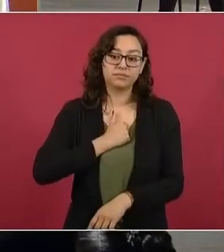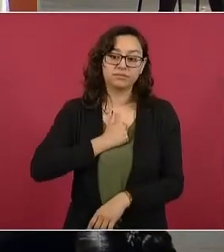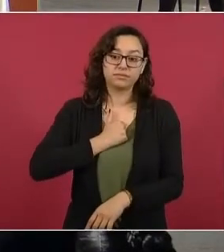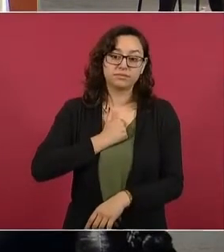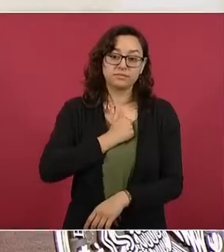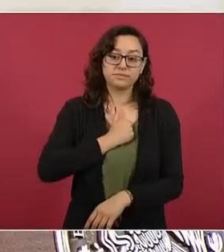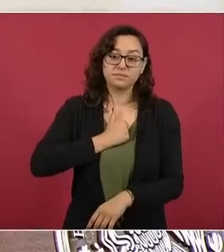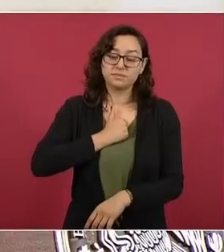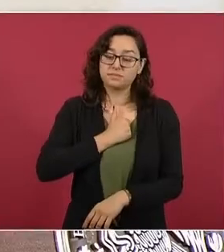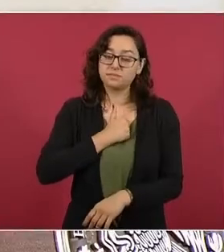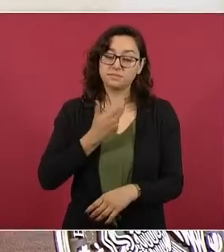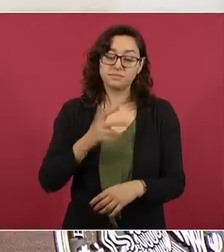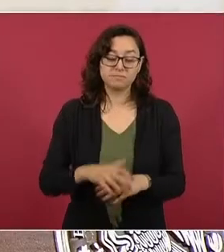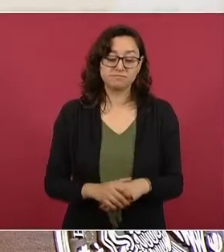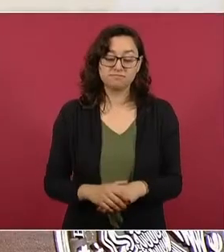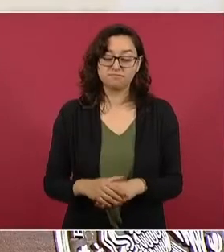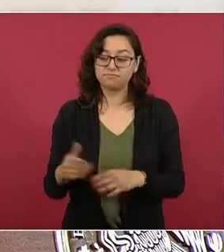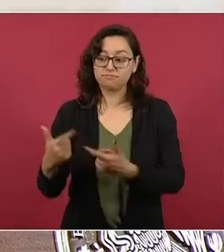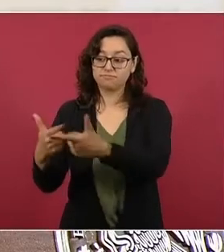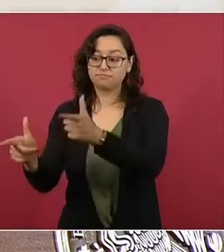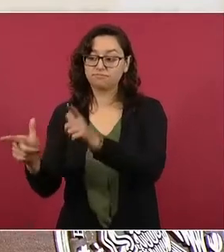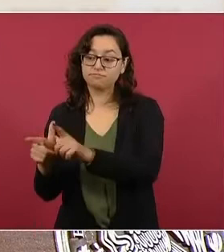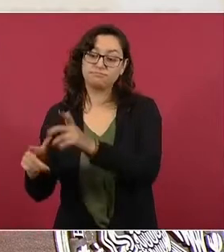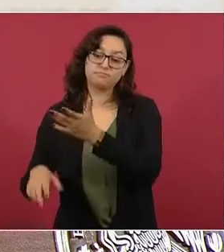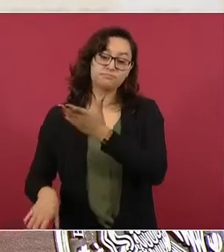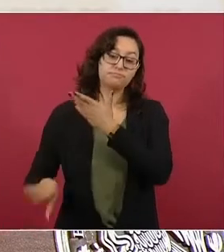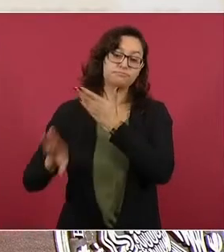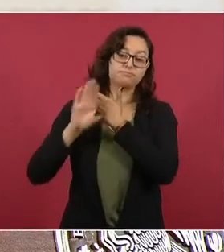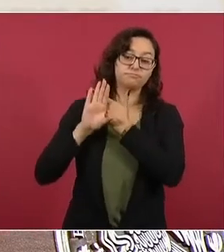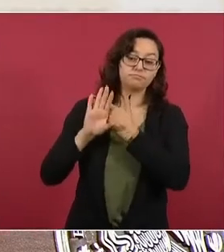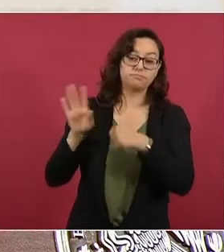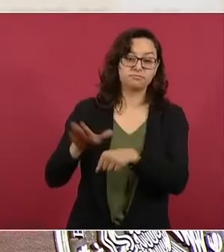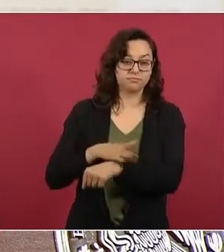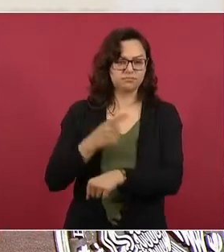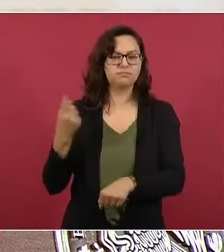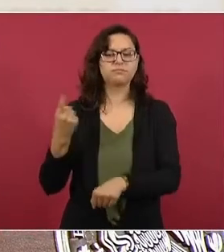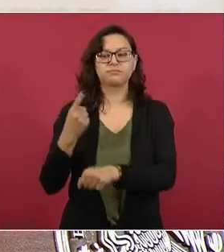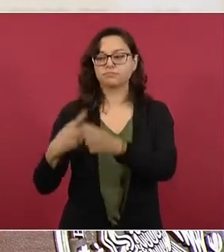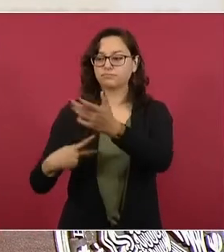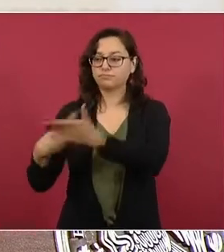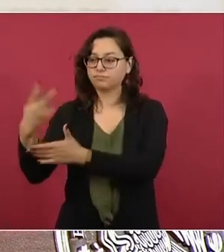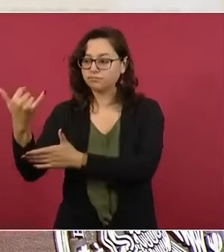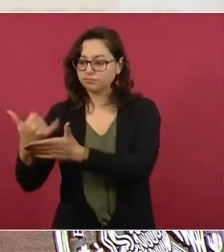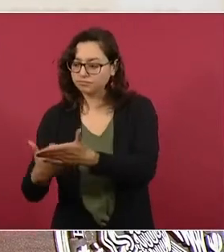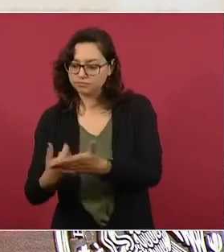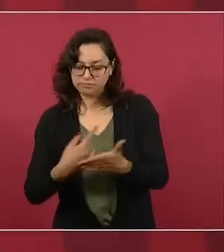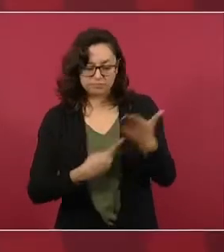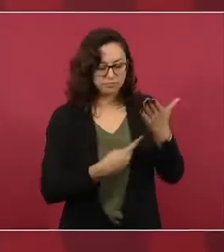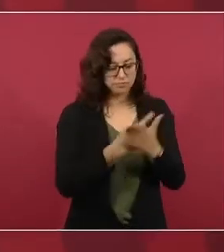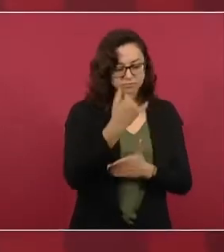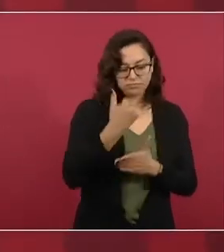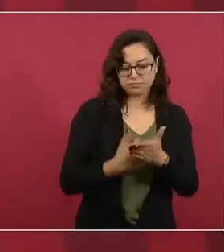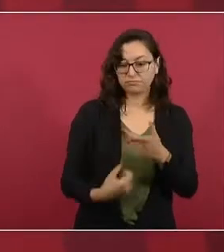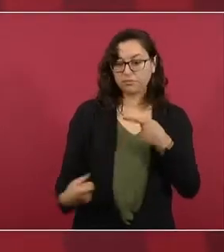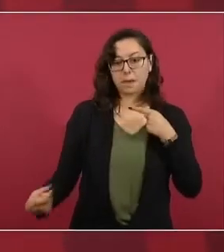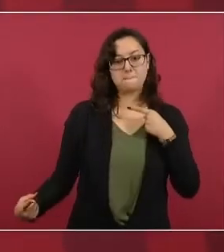dos proyectos distintos, contrapuestos de nación. Es que